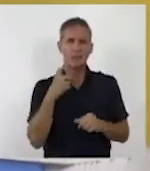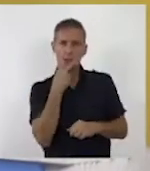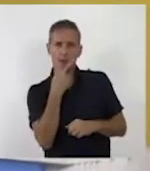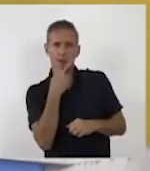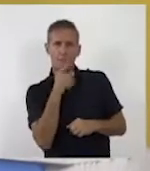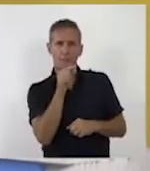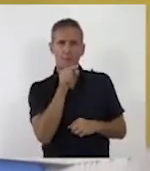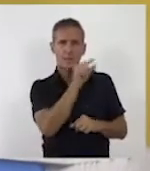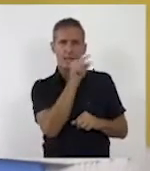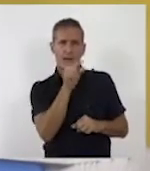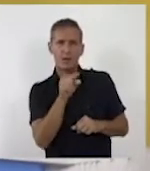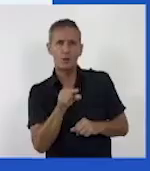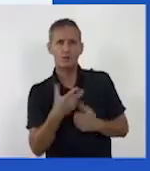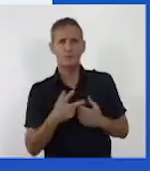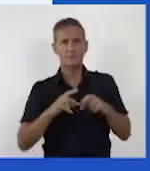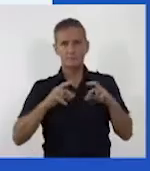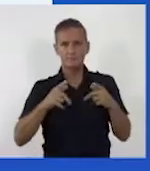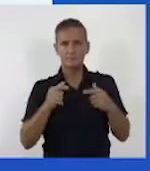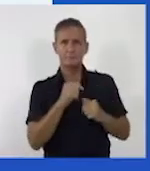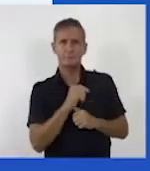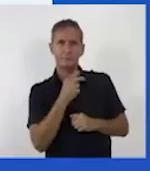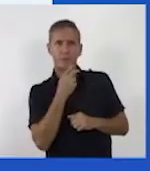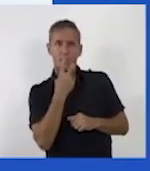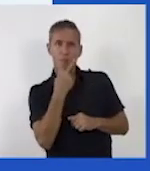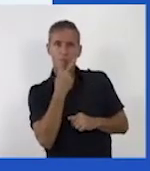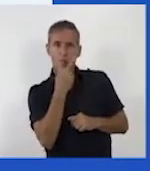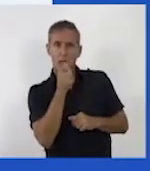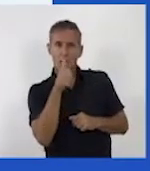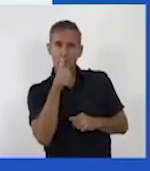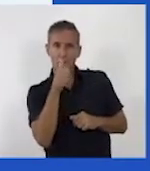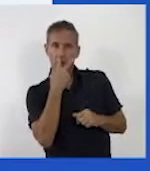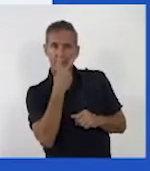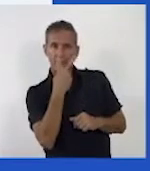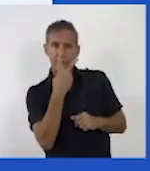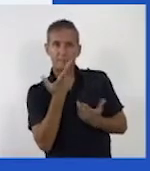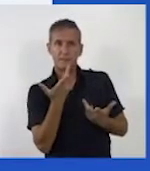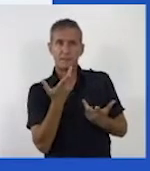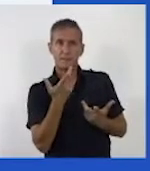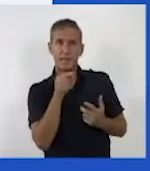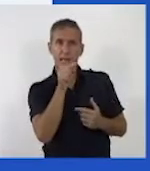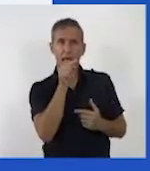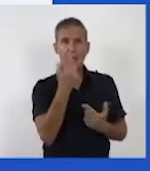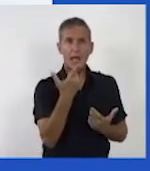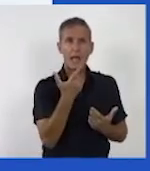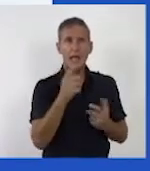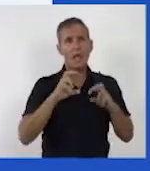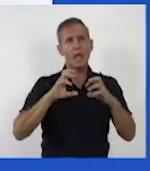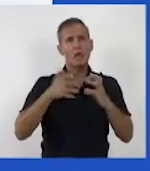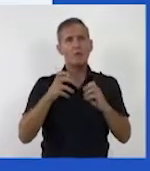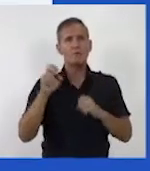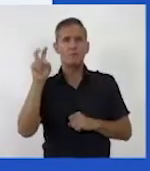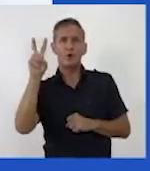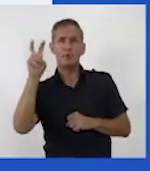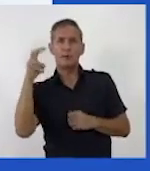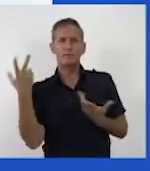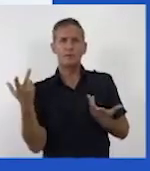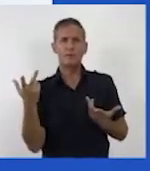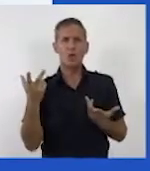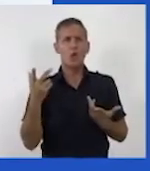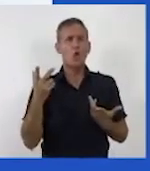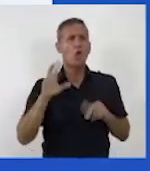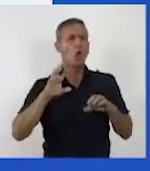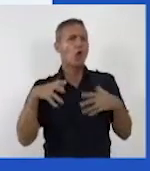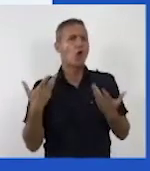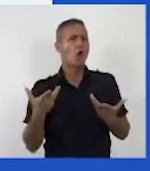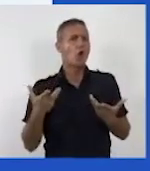las oraciones se las estoy mostrando fíjense que cada oración aparece una forma verbal cuál es